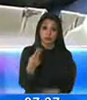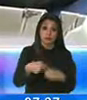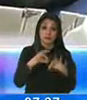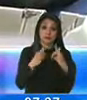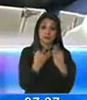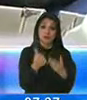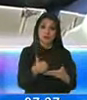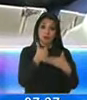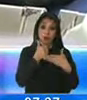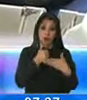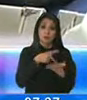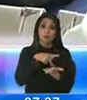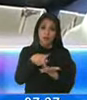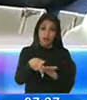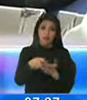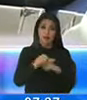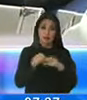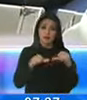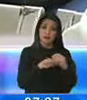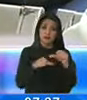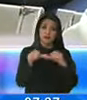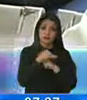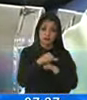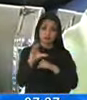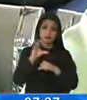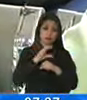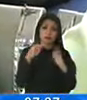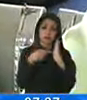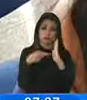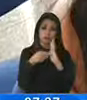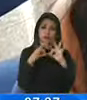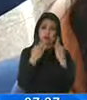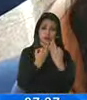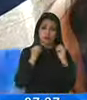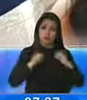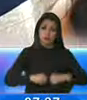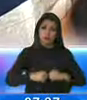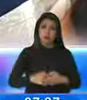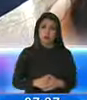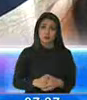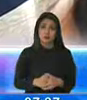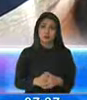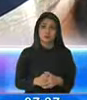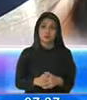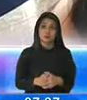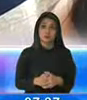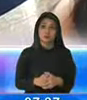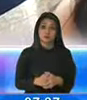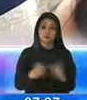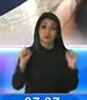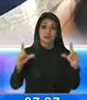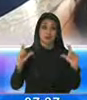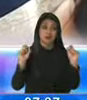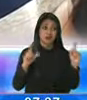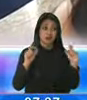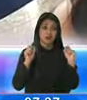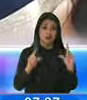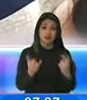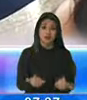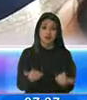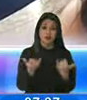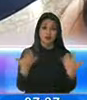alguna manera a la administración de los ingresos y los tributos de la familia. Con tan caro que está todo y tan costoso que